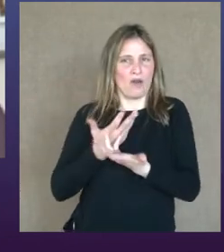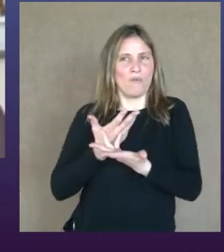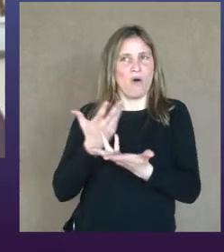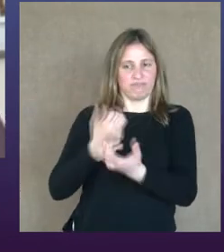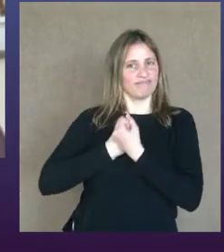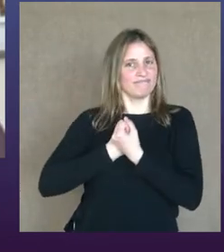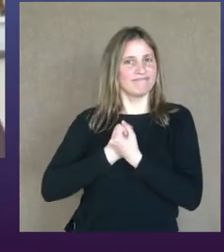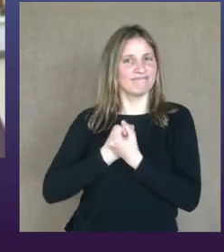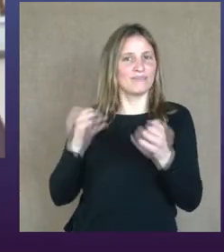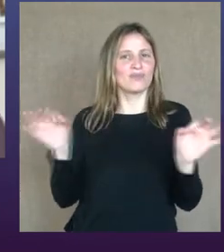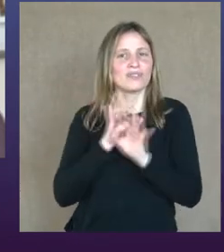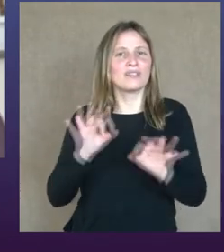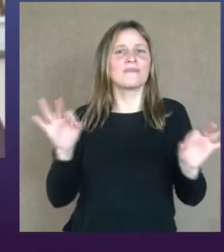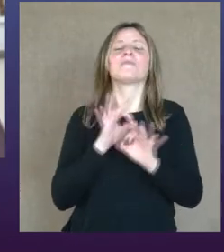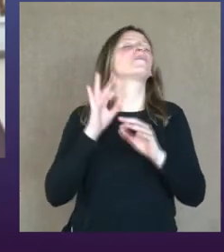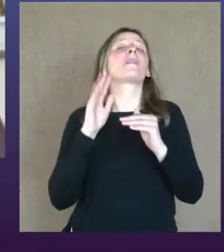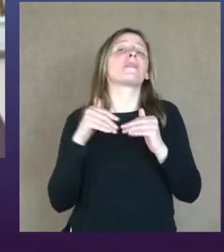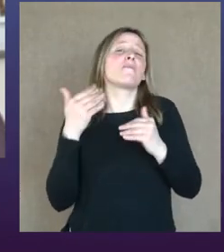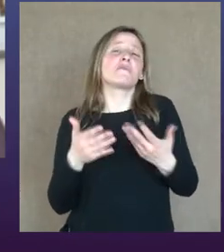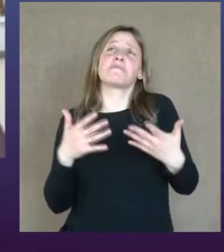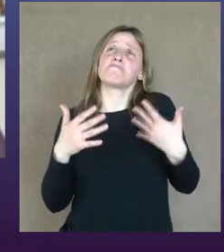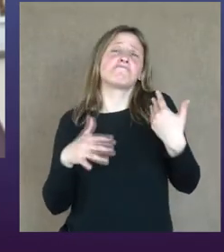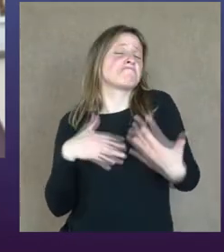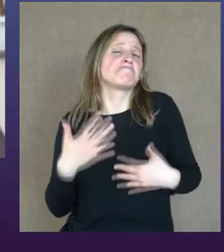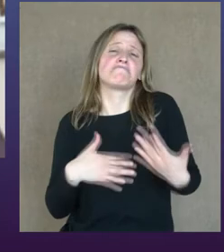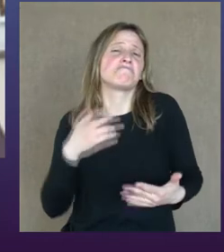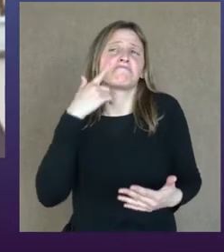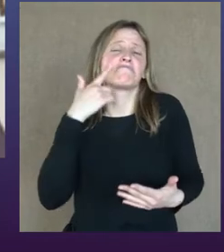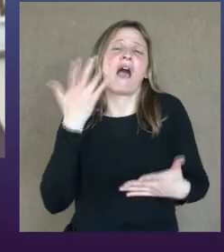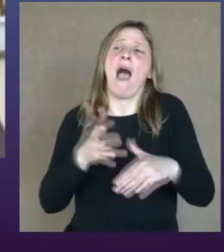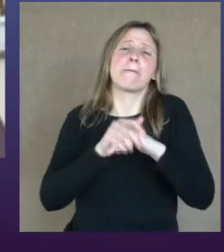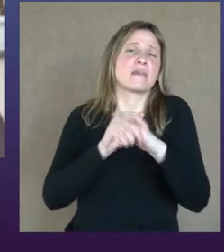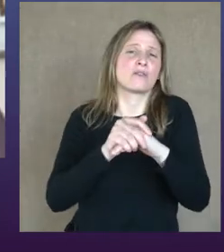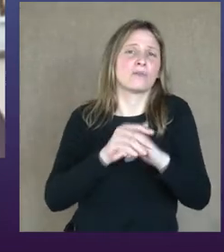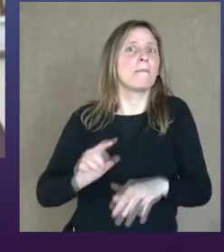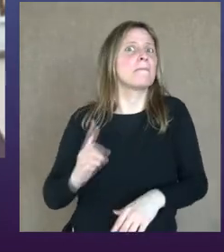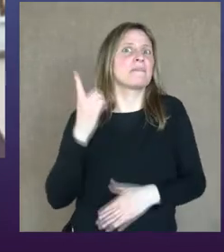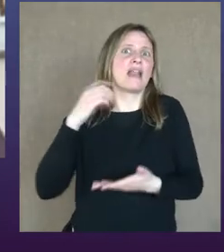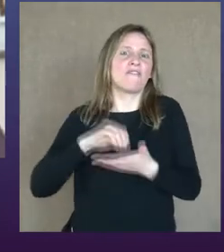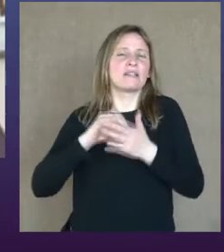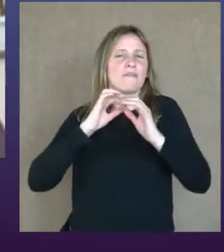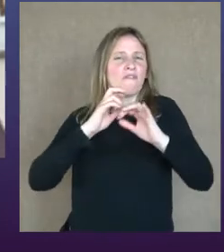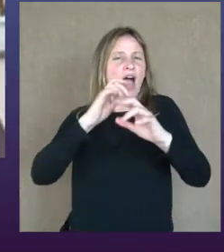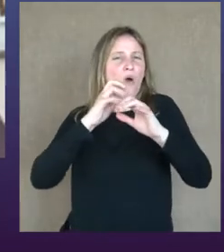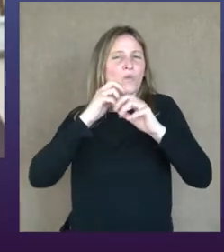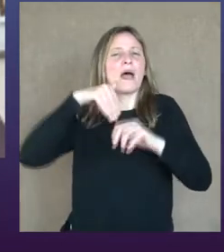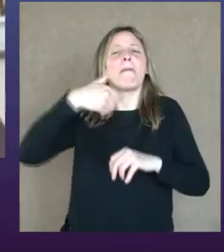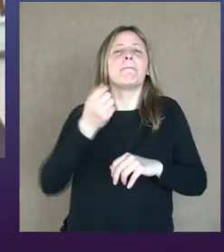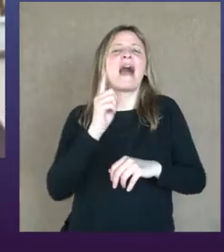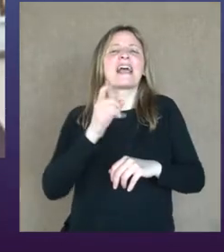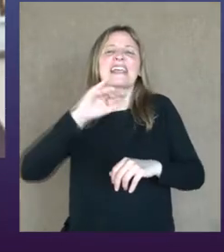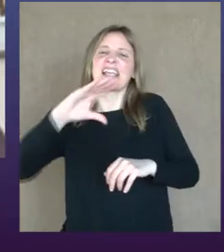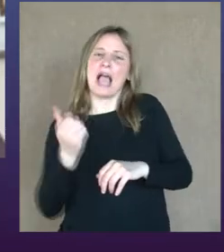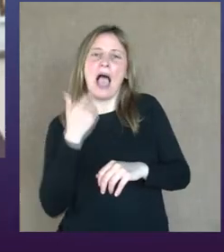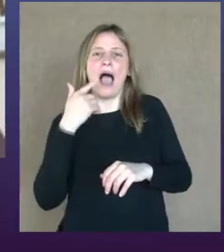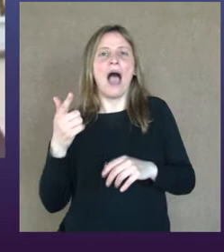que me sostuvo. Y después, como a través de la intuición y de amigos, la primera vez que escuché la flauta mágica, por ejemplo, y